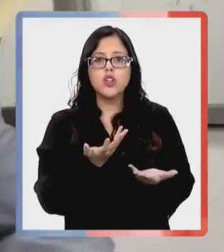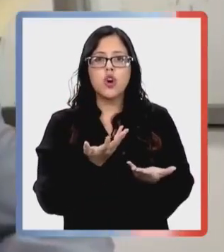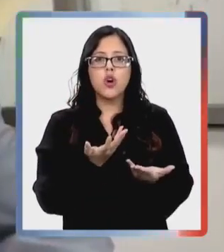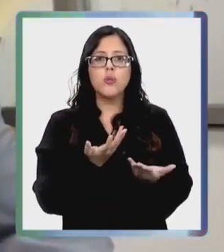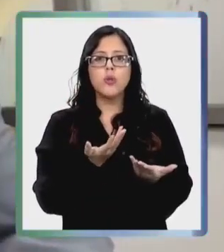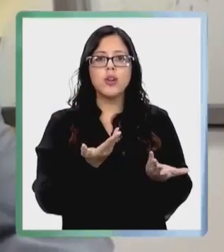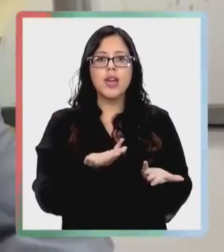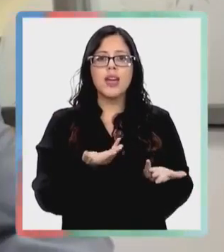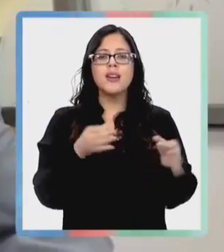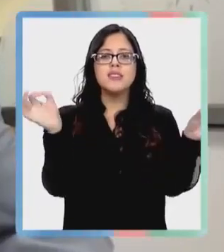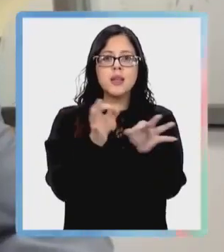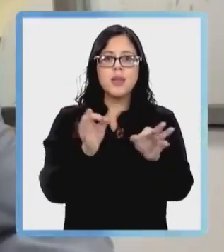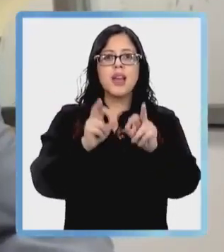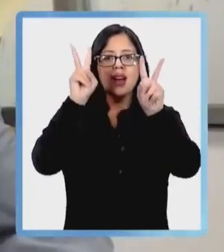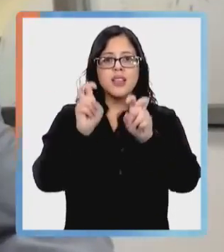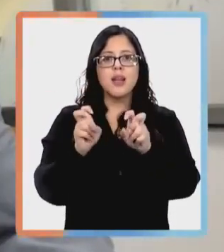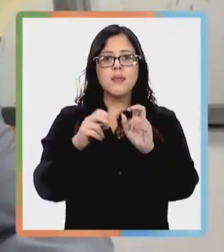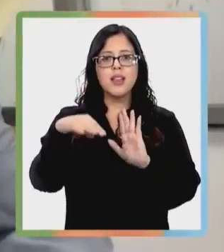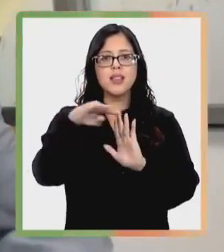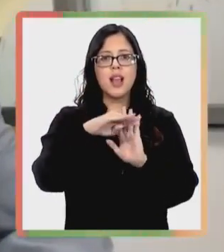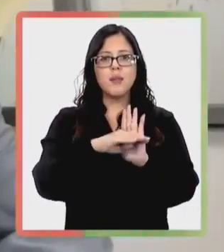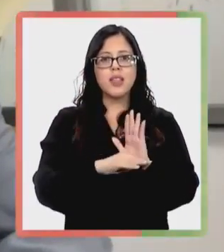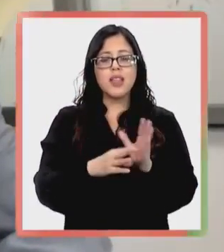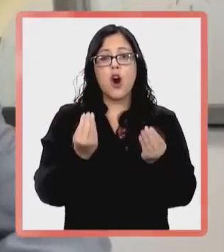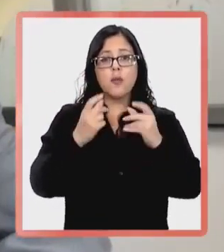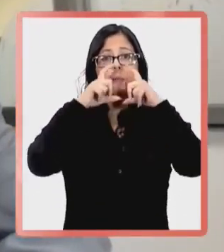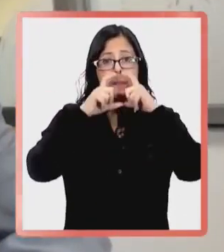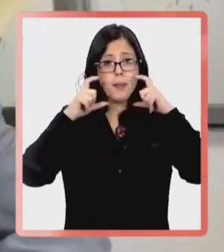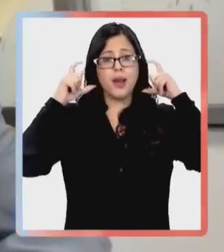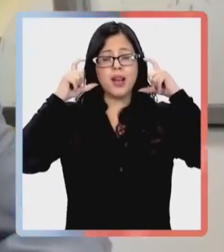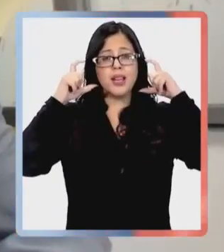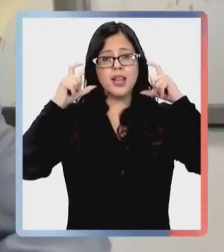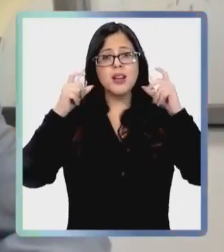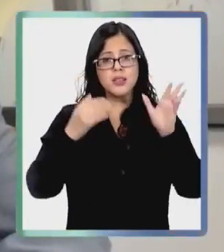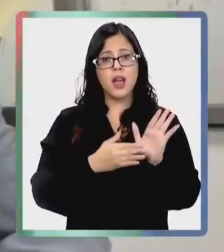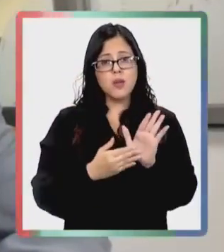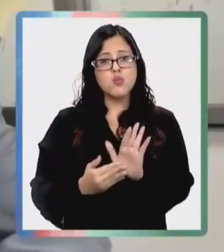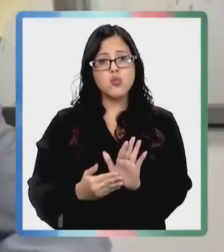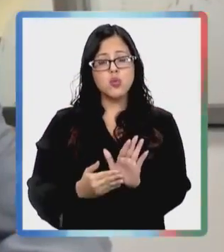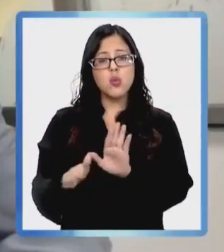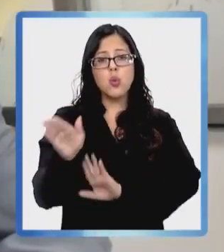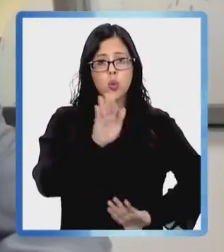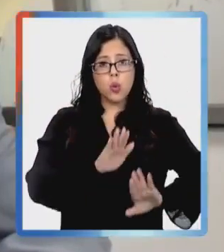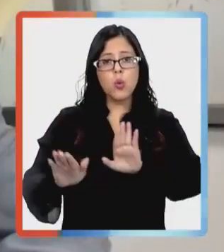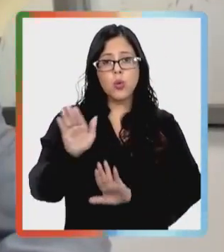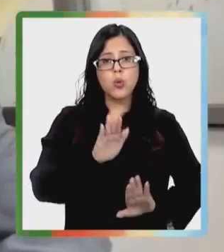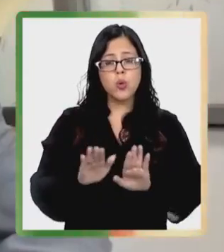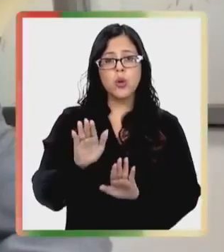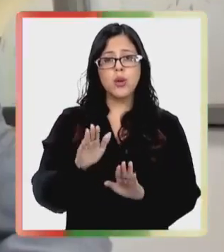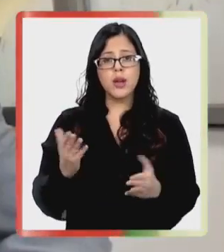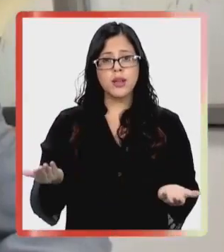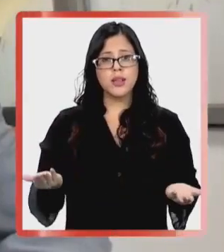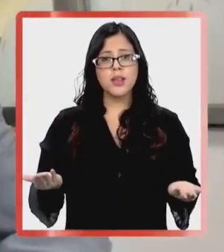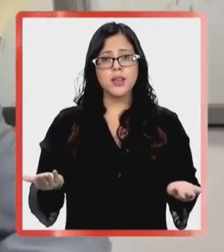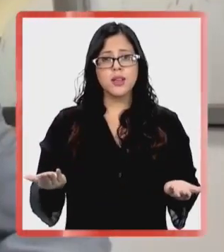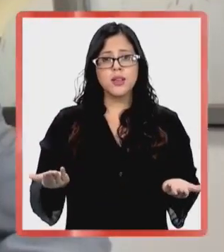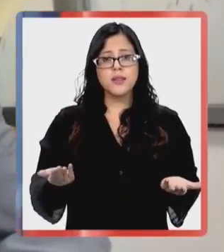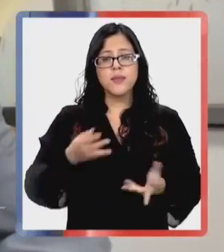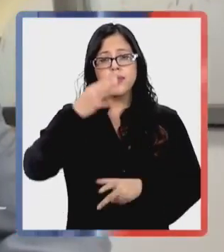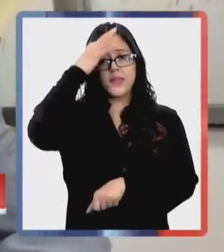se refieren, obviamente, a las medidas. La mascarilla, evidentemente, está demostrado que protege